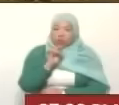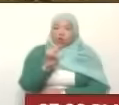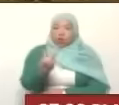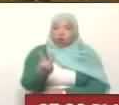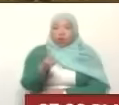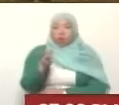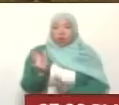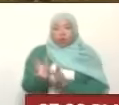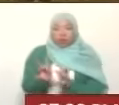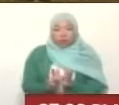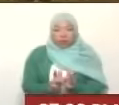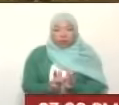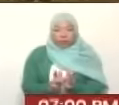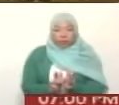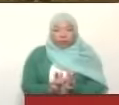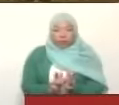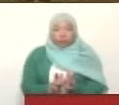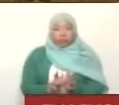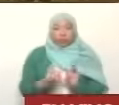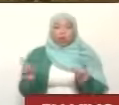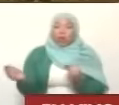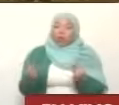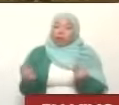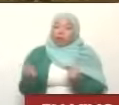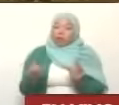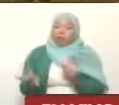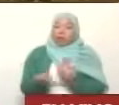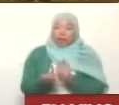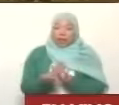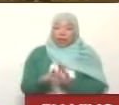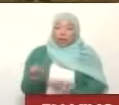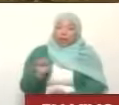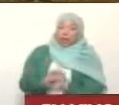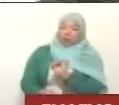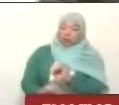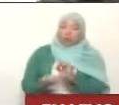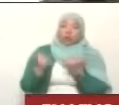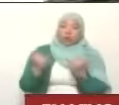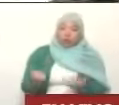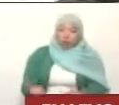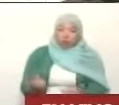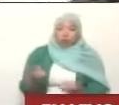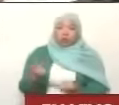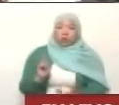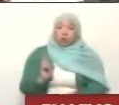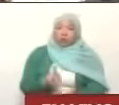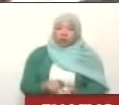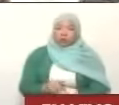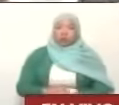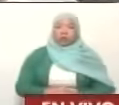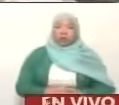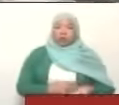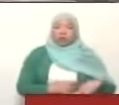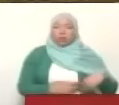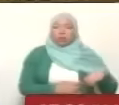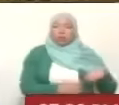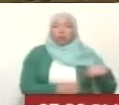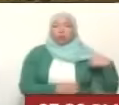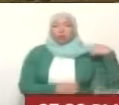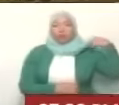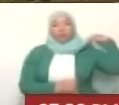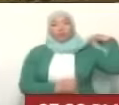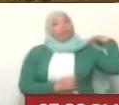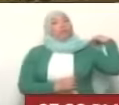abril. Abre el debate de la ley antifascismo y Venezuela a la vanguardia en la lucha contra